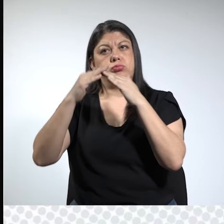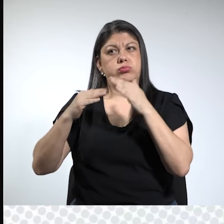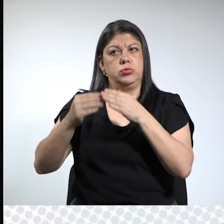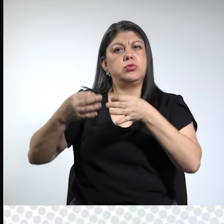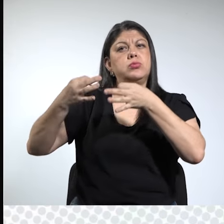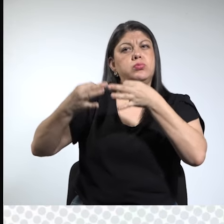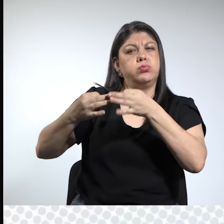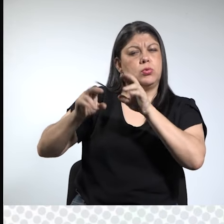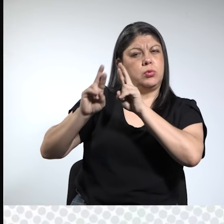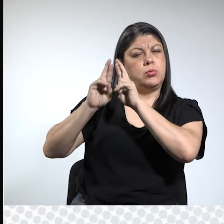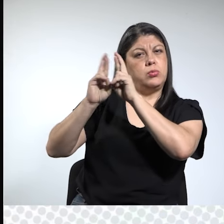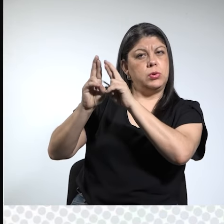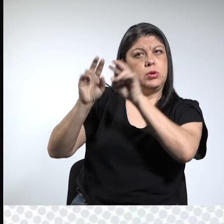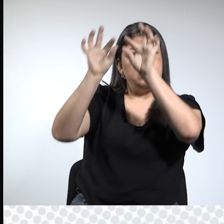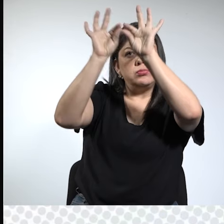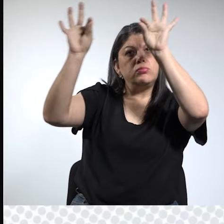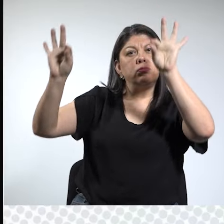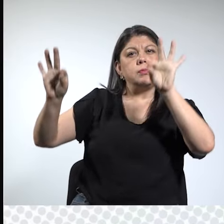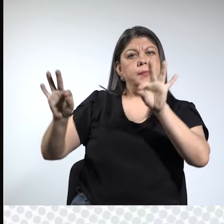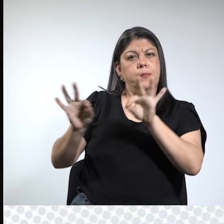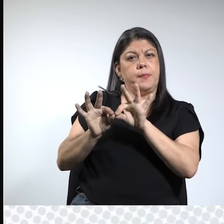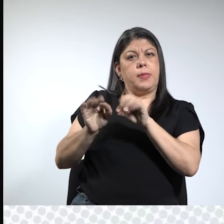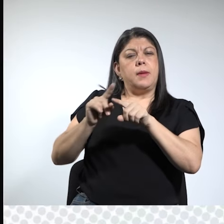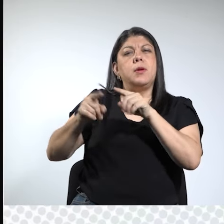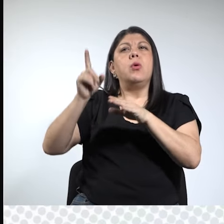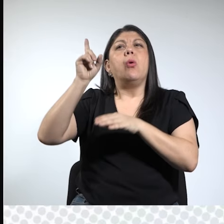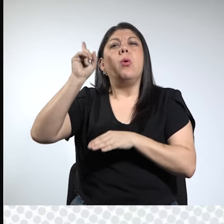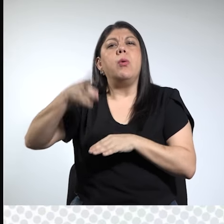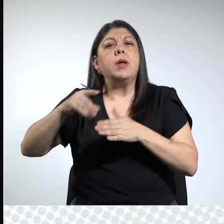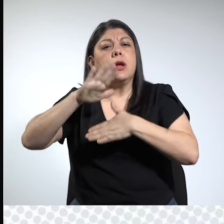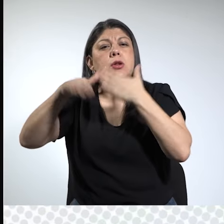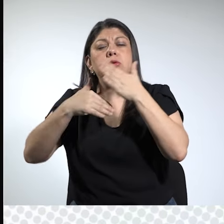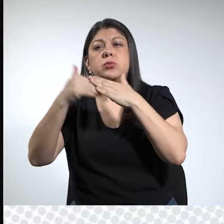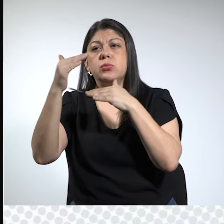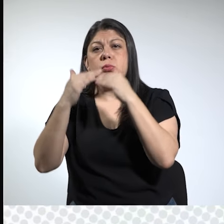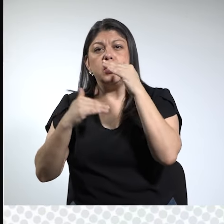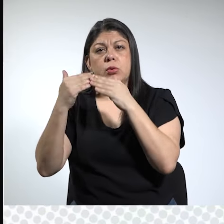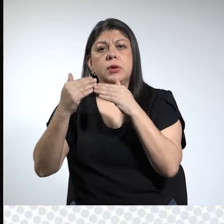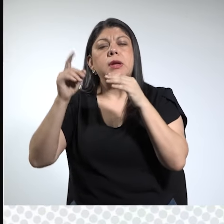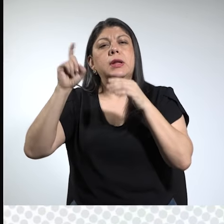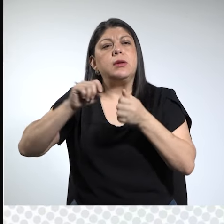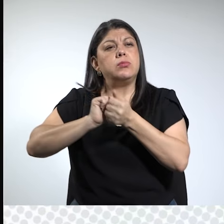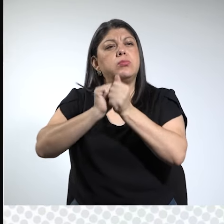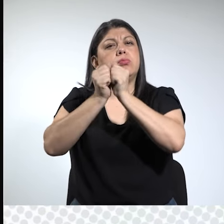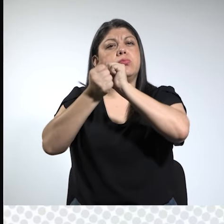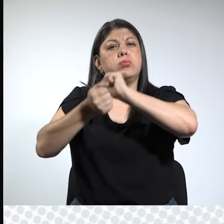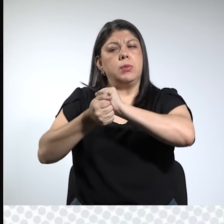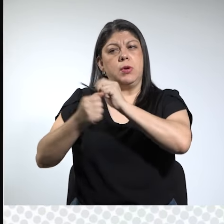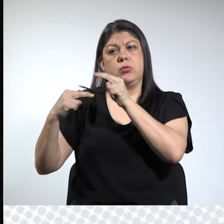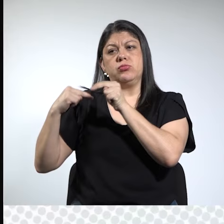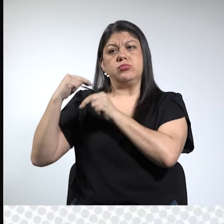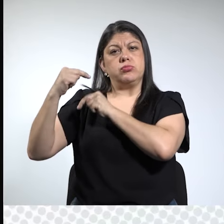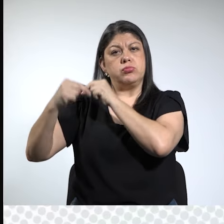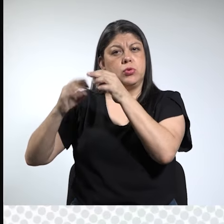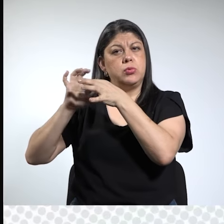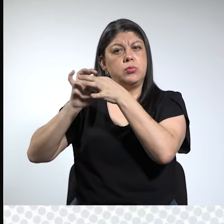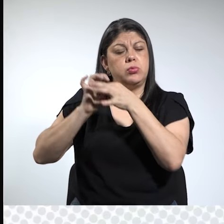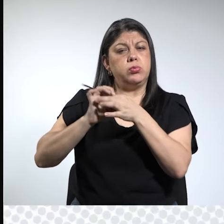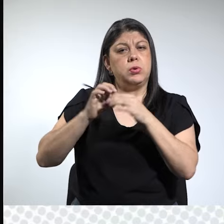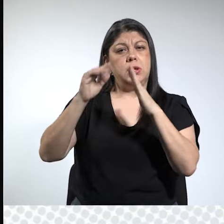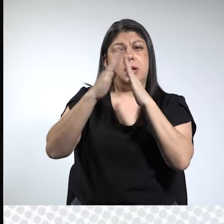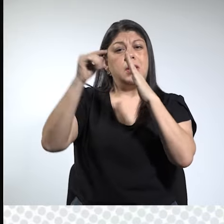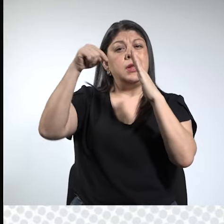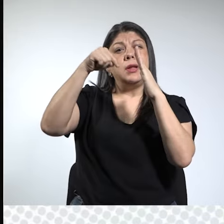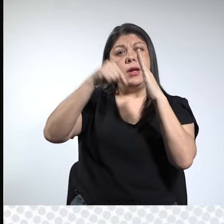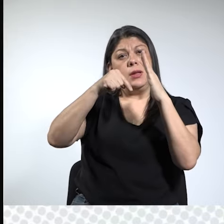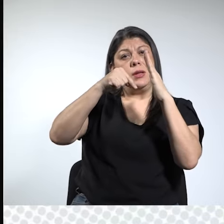donde ponemos un manual de fachadas que obliga a que todo lo que se construye nuevo vaya entonado con las fachadas históricas. Lo que hagan adentro no importa,